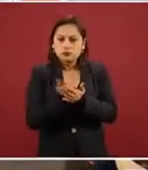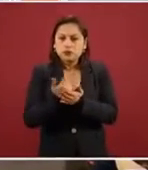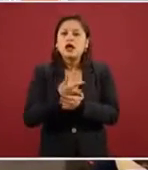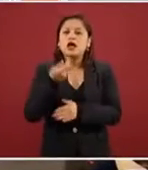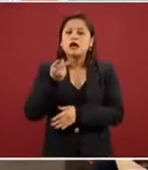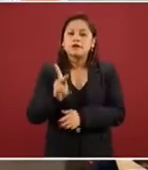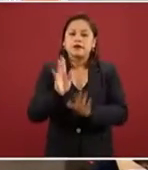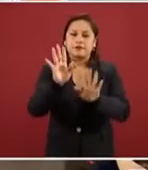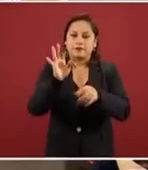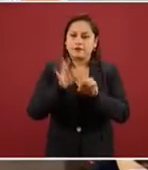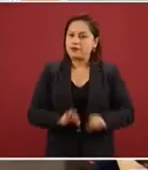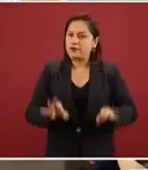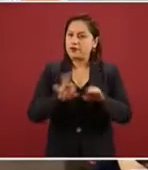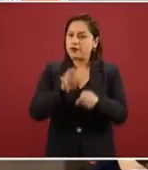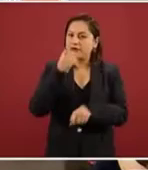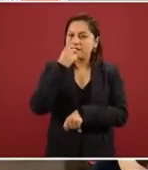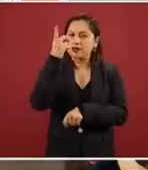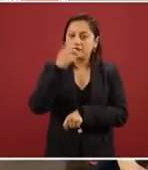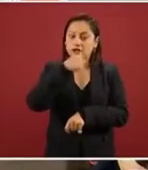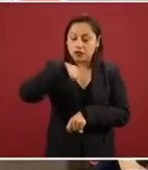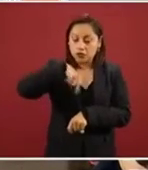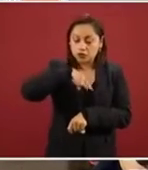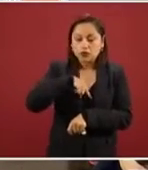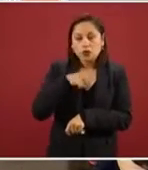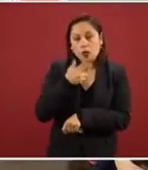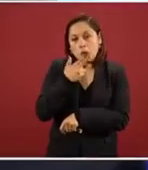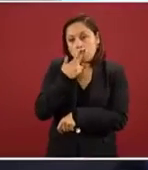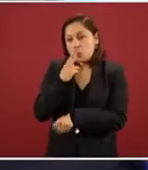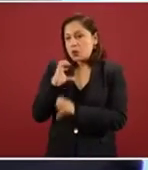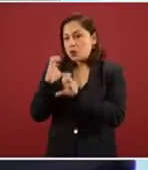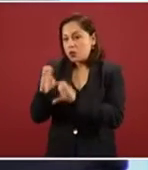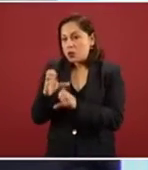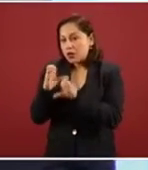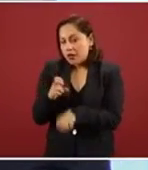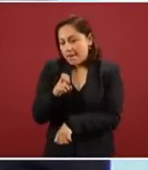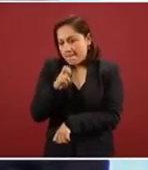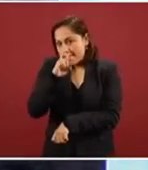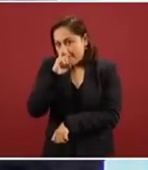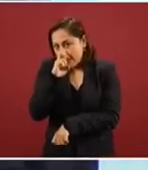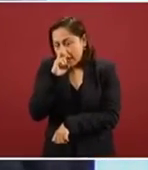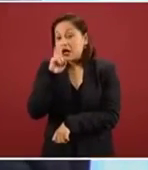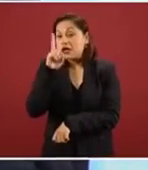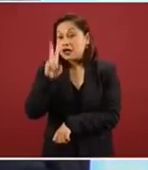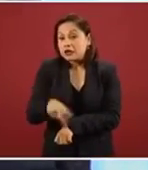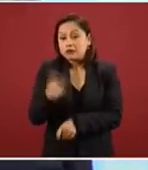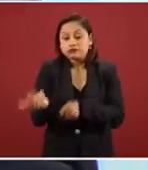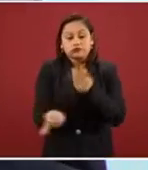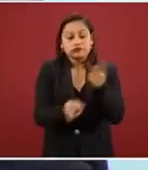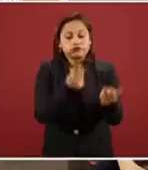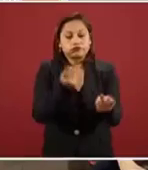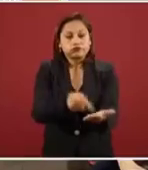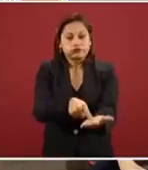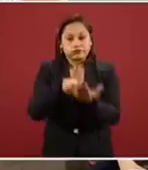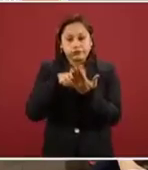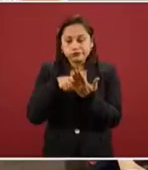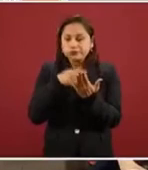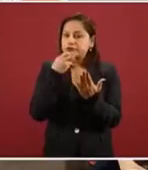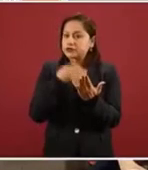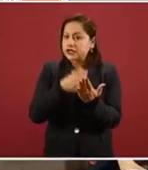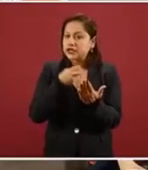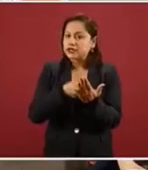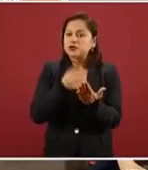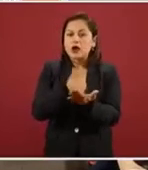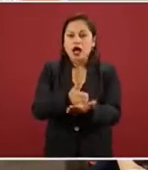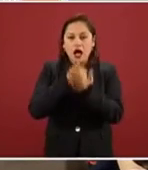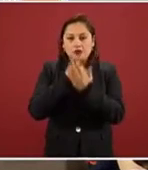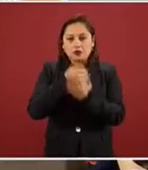ha permitido también tener censos reales que nos puedan reportar y también, por supuesto,